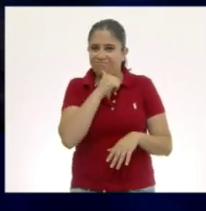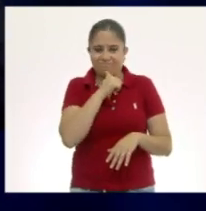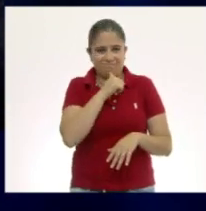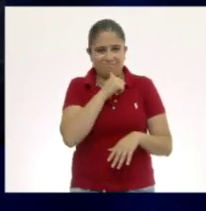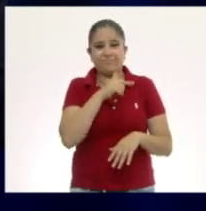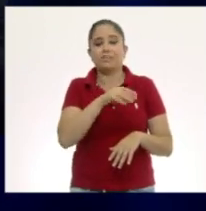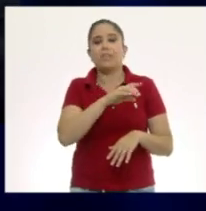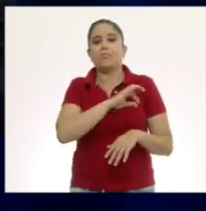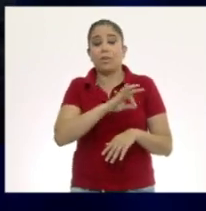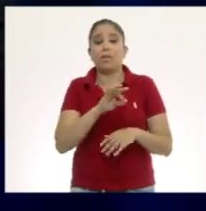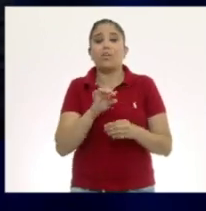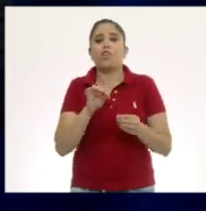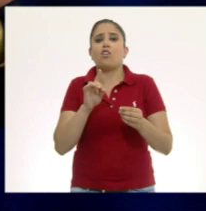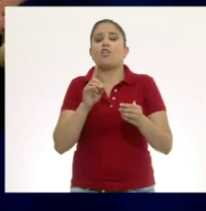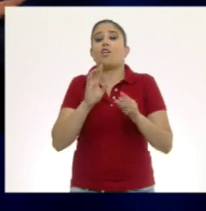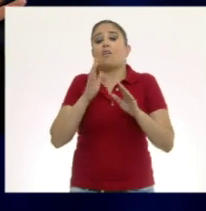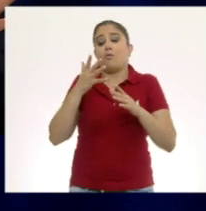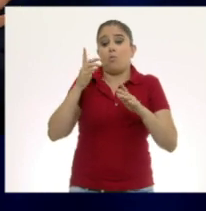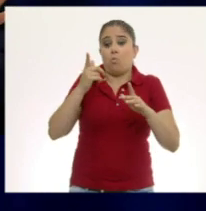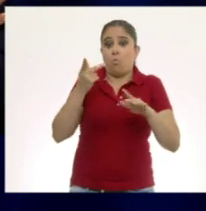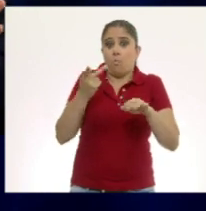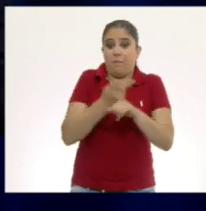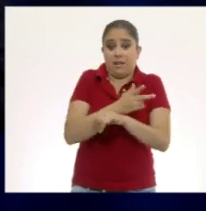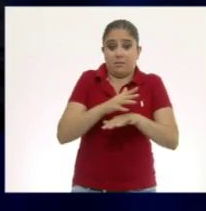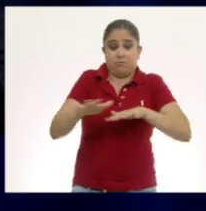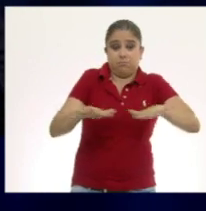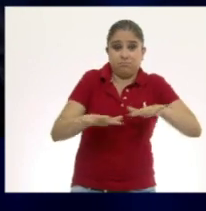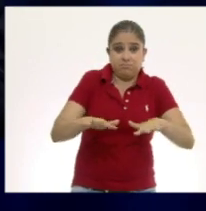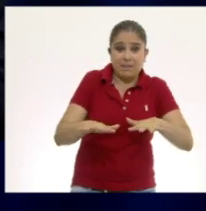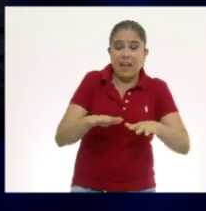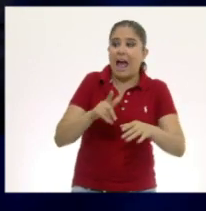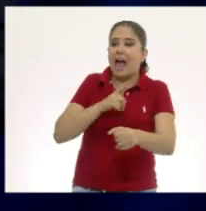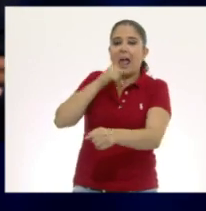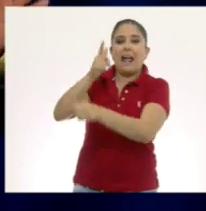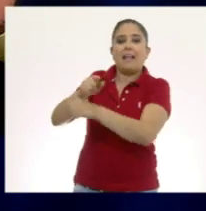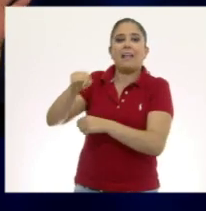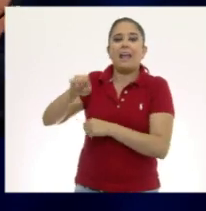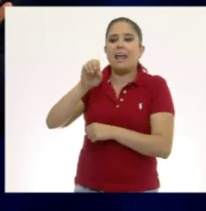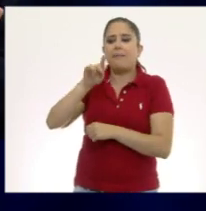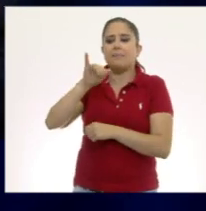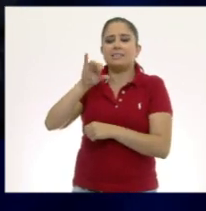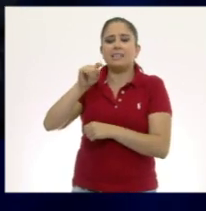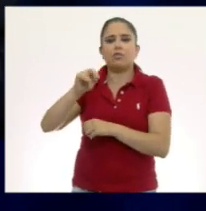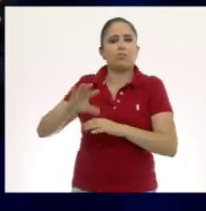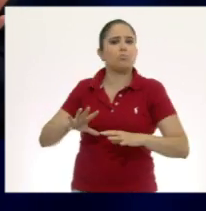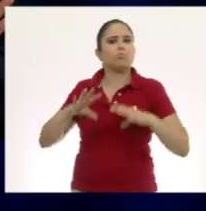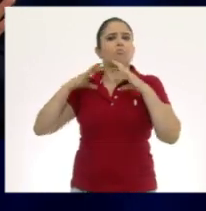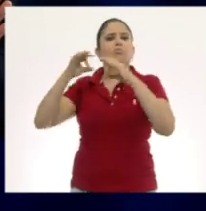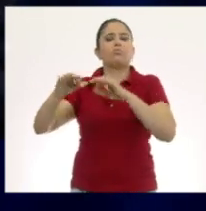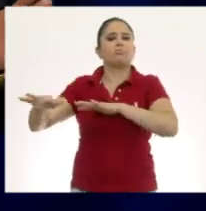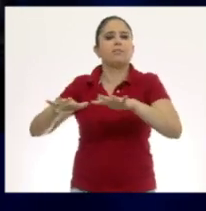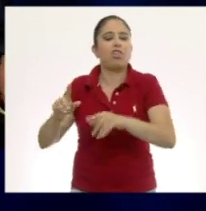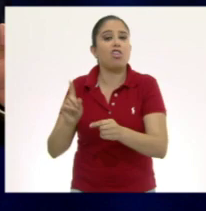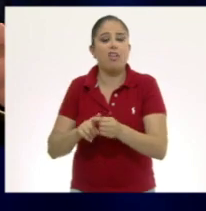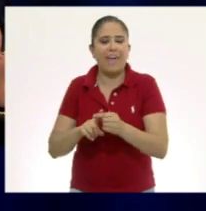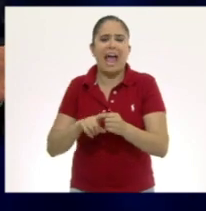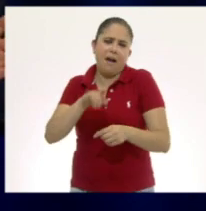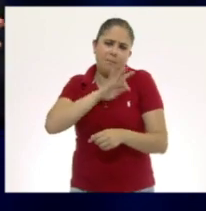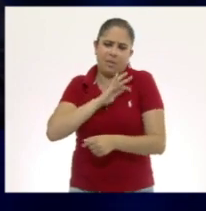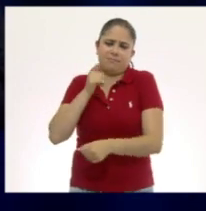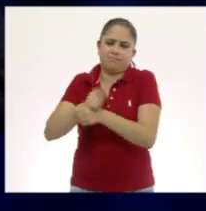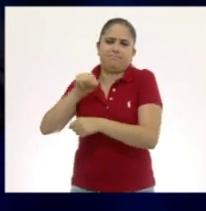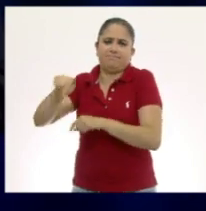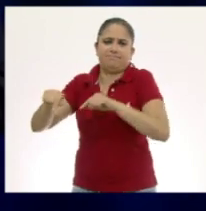determinar dónde se originó una vez que ocurrió. Y sí, ese es el tema del epicentro, ¿no? Que ya